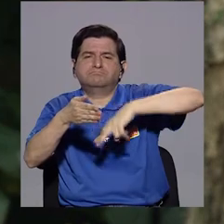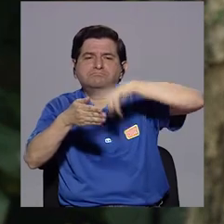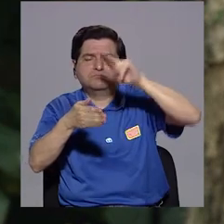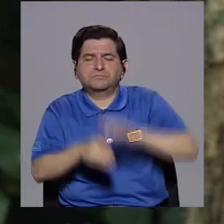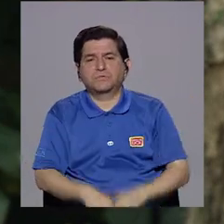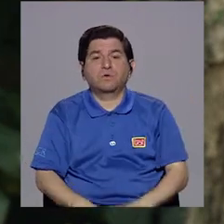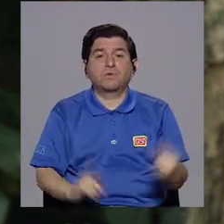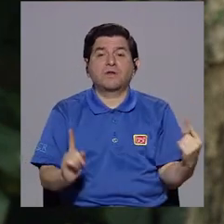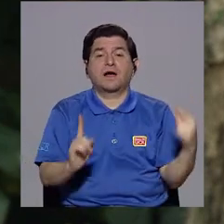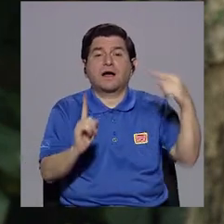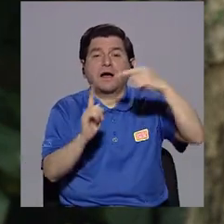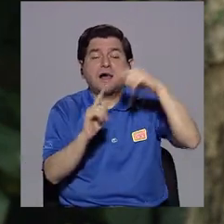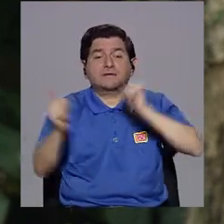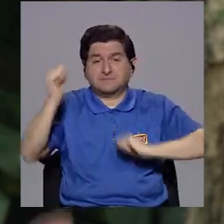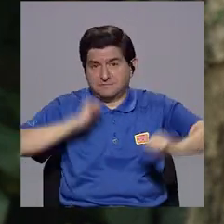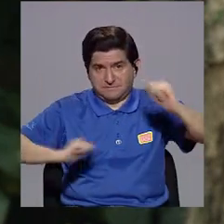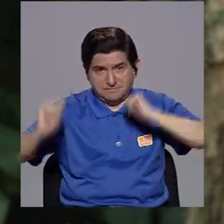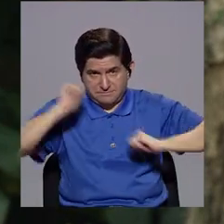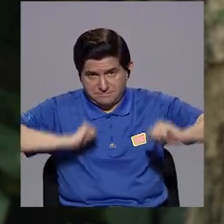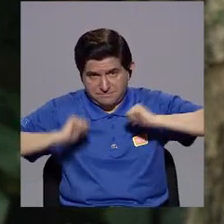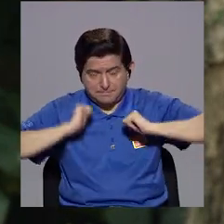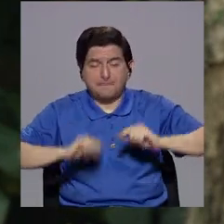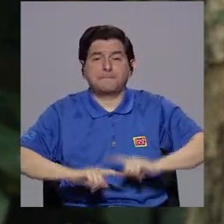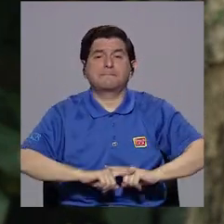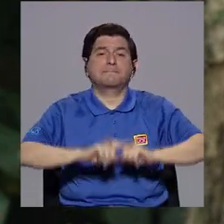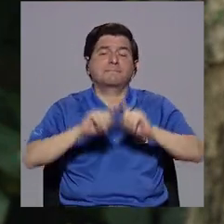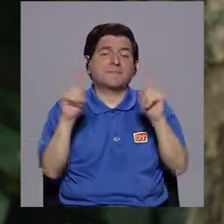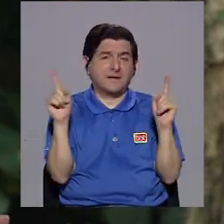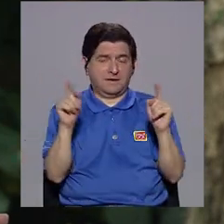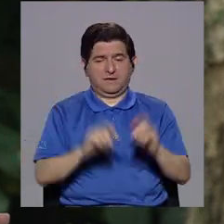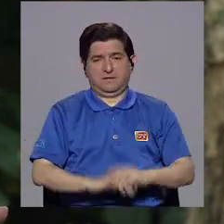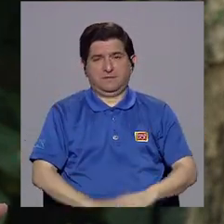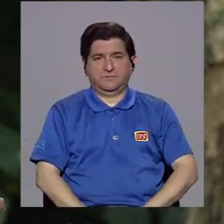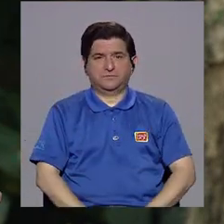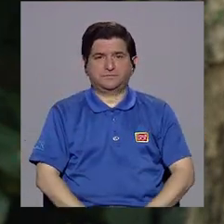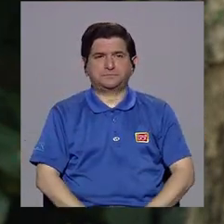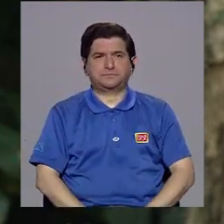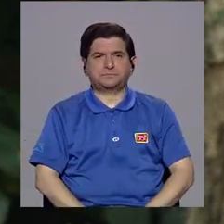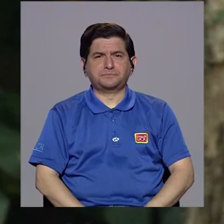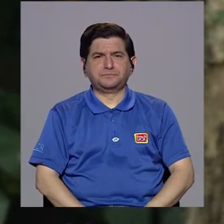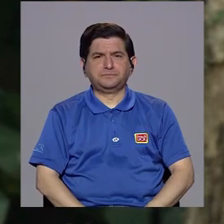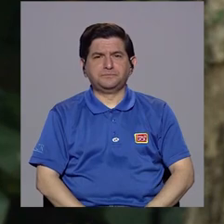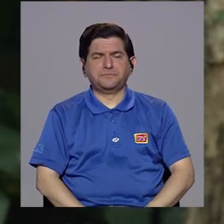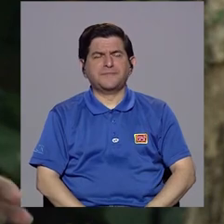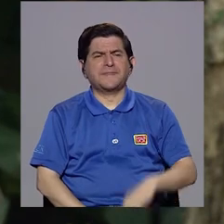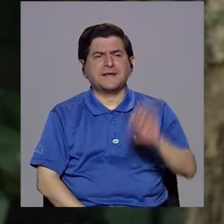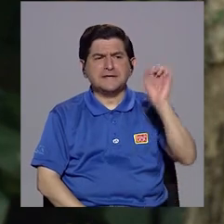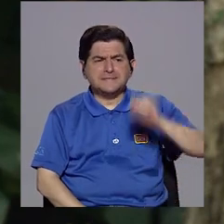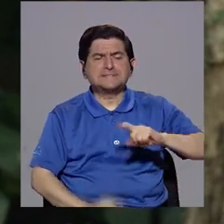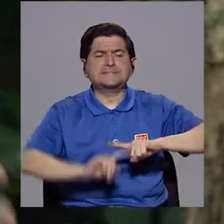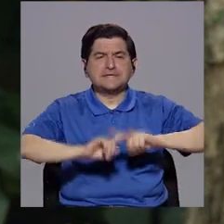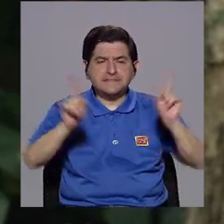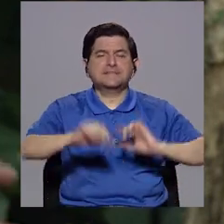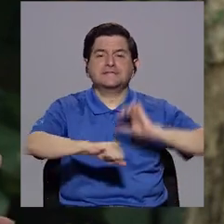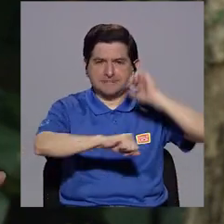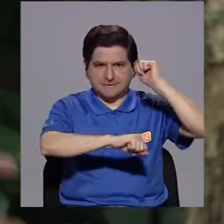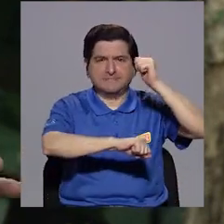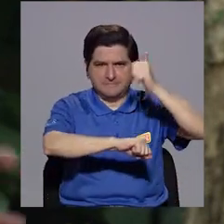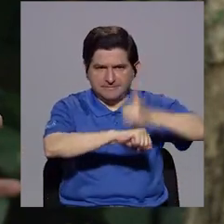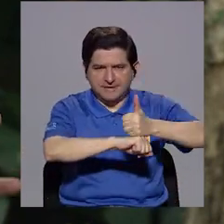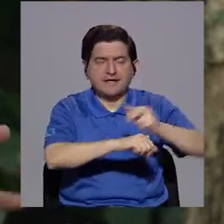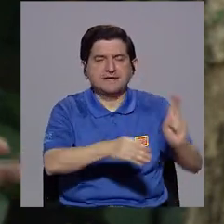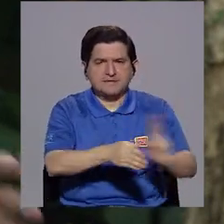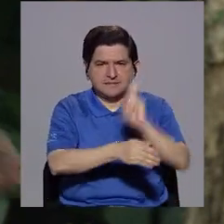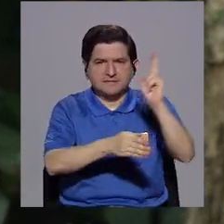pintura, podría implicar hasta el teatro si se quiere. Sin embargo, sí habría que distinguir,